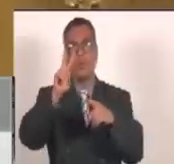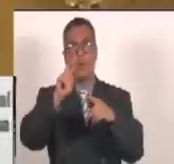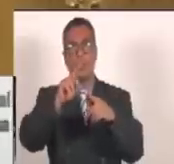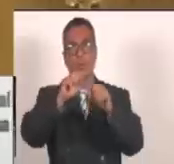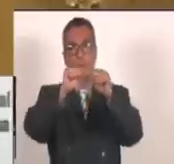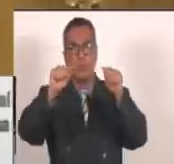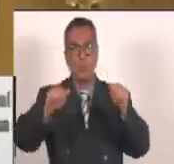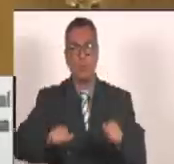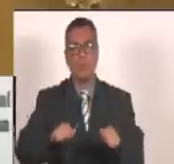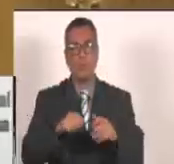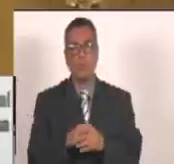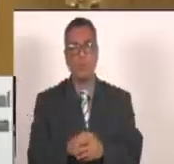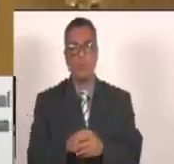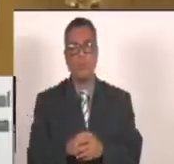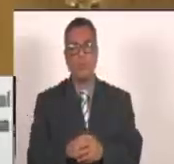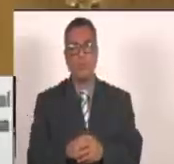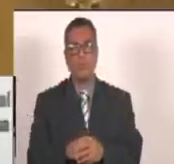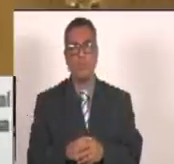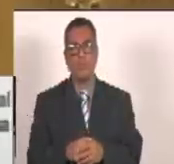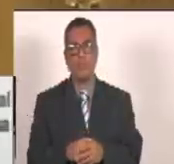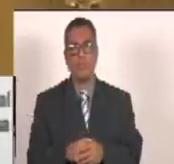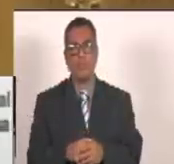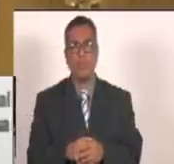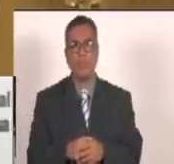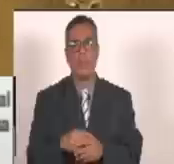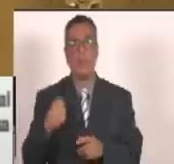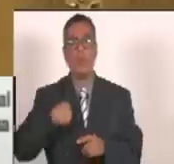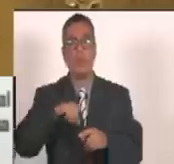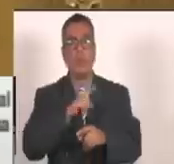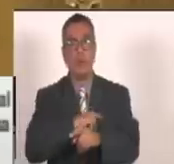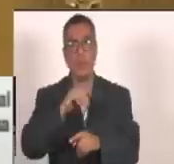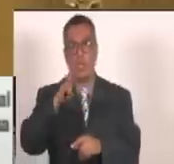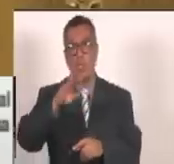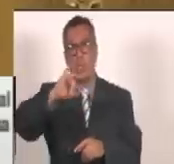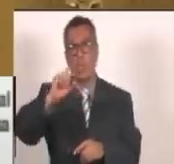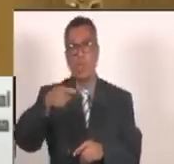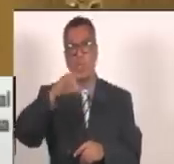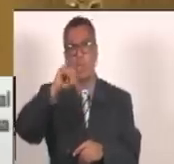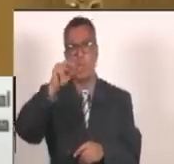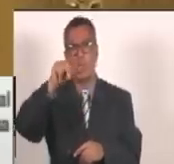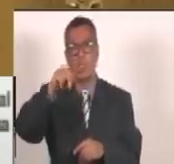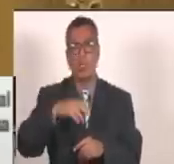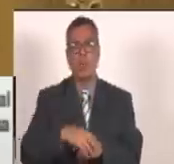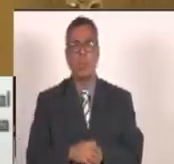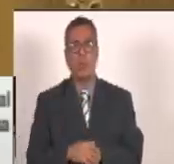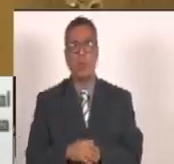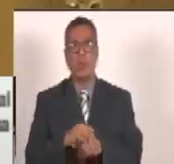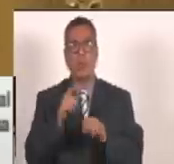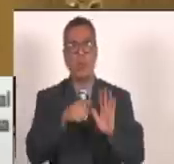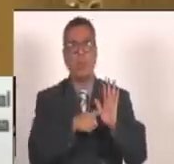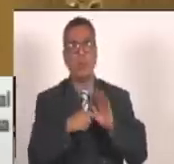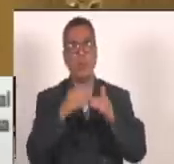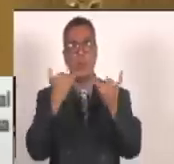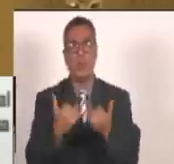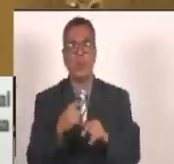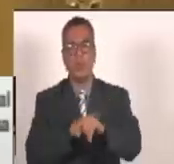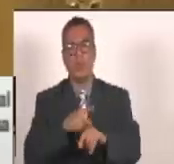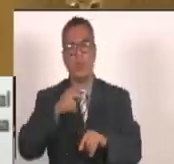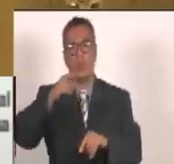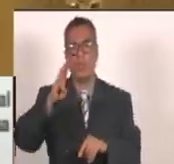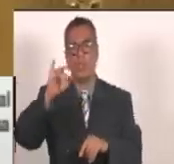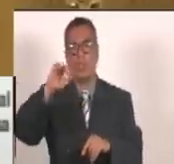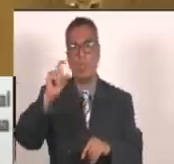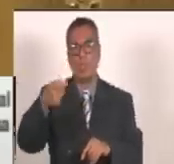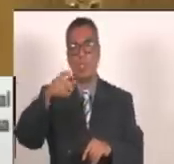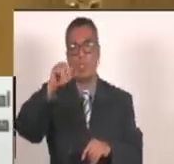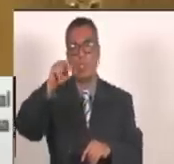sistemas. Luego nos trasladamos a la ciudad de Pekín, en otrora Pekín, ahora Beijing,